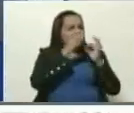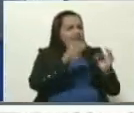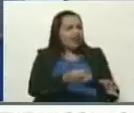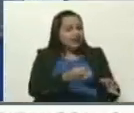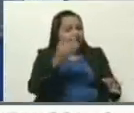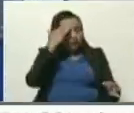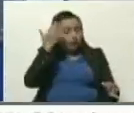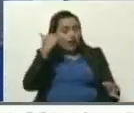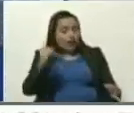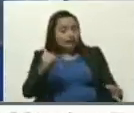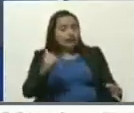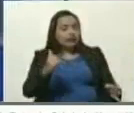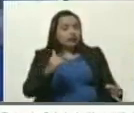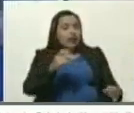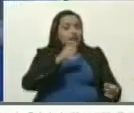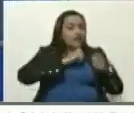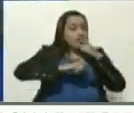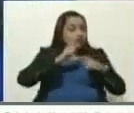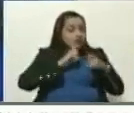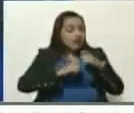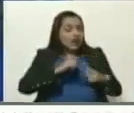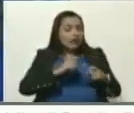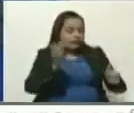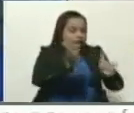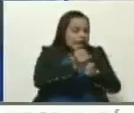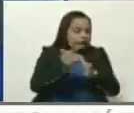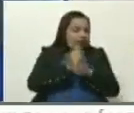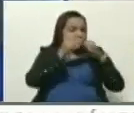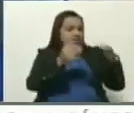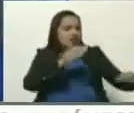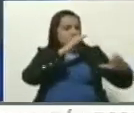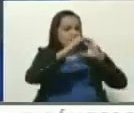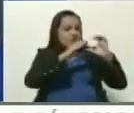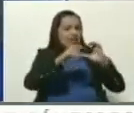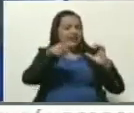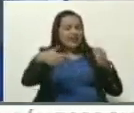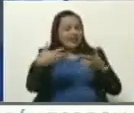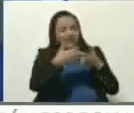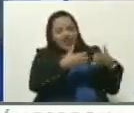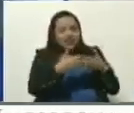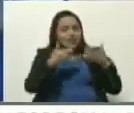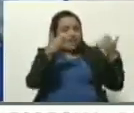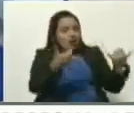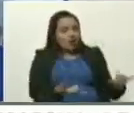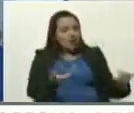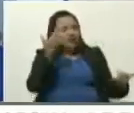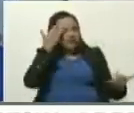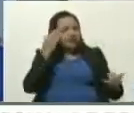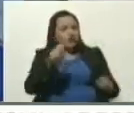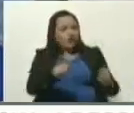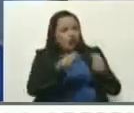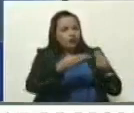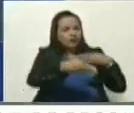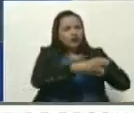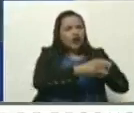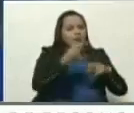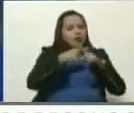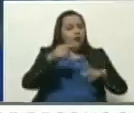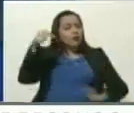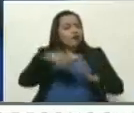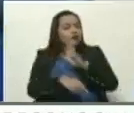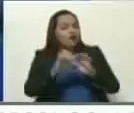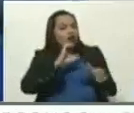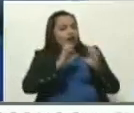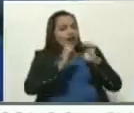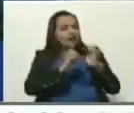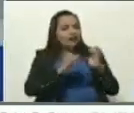una vagabunda comunicacional tremenda. Entonces, esa es la gran batalla que tenemos que dar usando esas herramientas, pero con una profunda ética, que es lo que nos